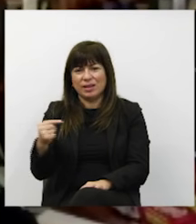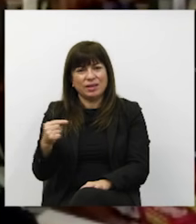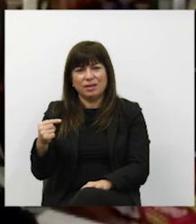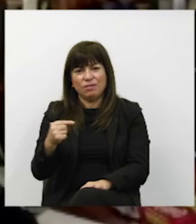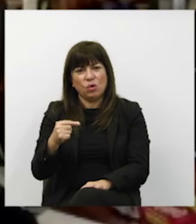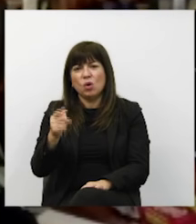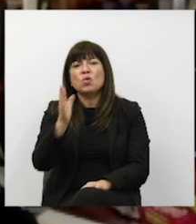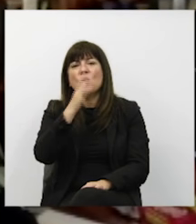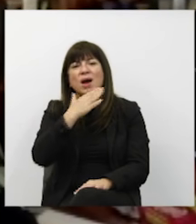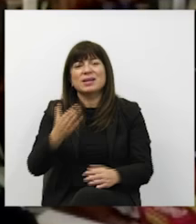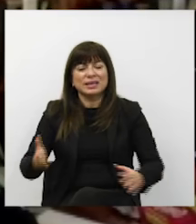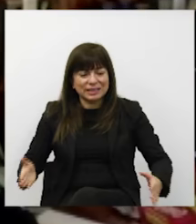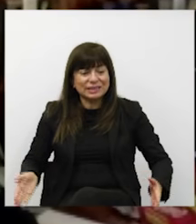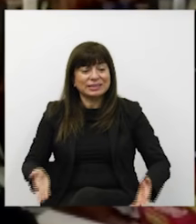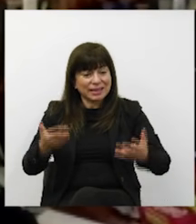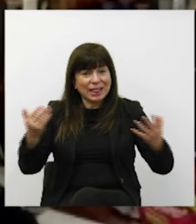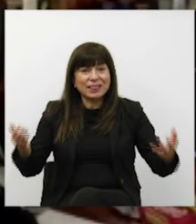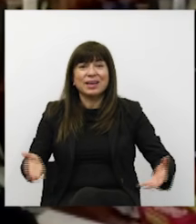al no incentivar